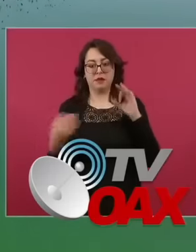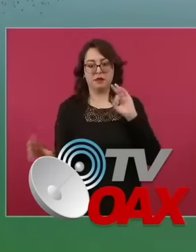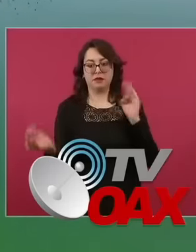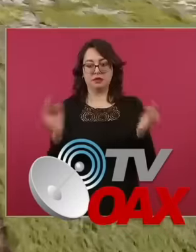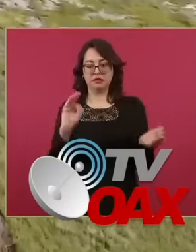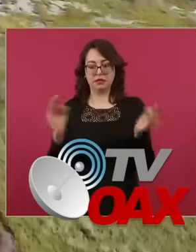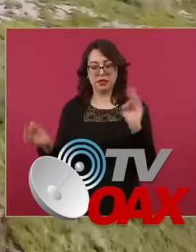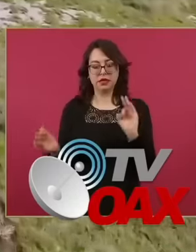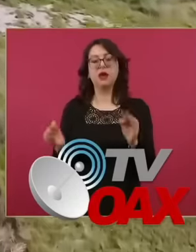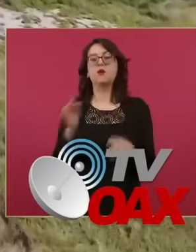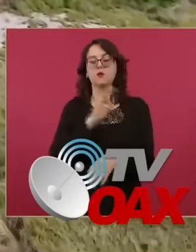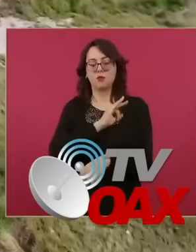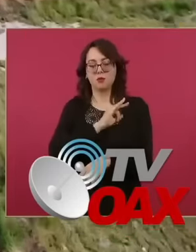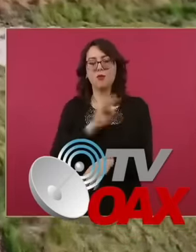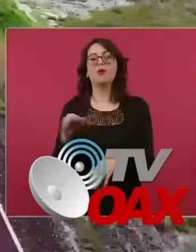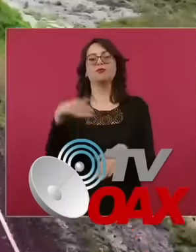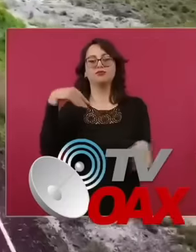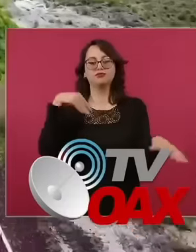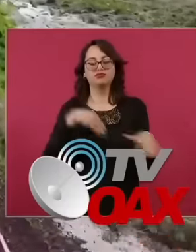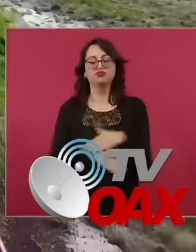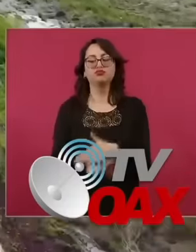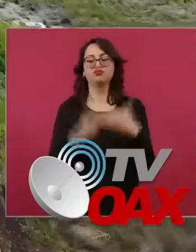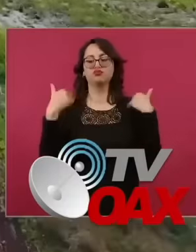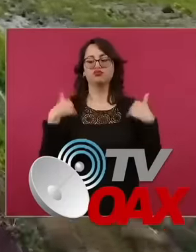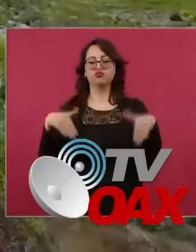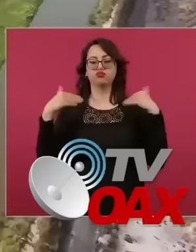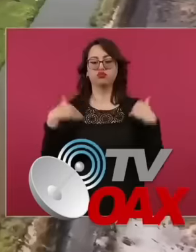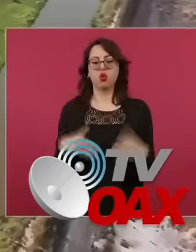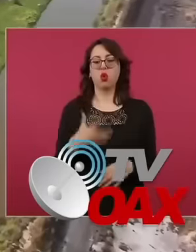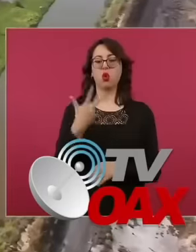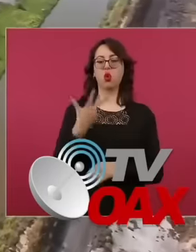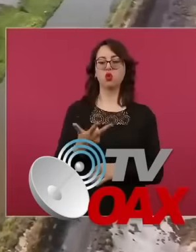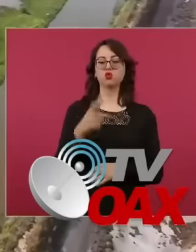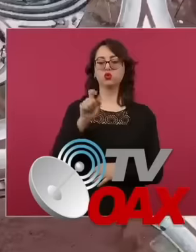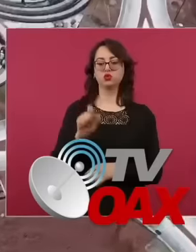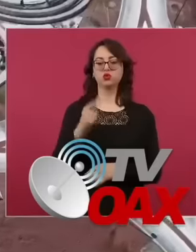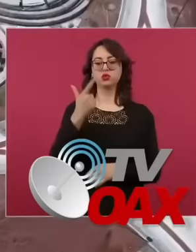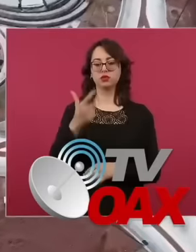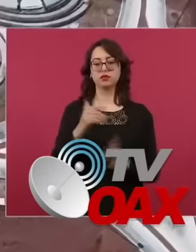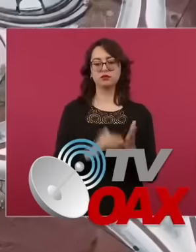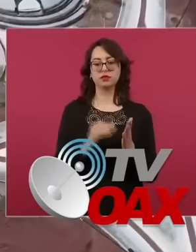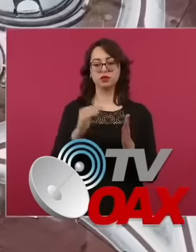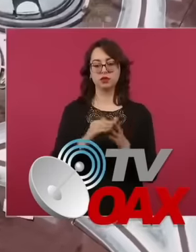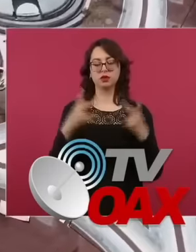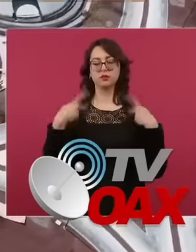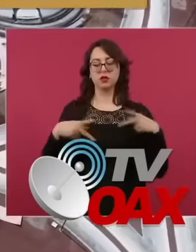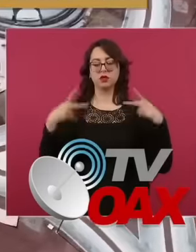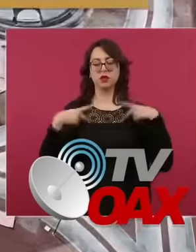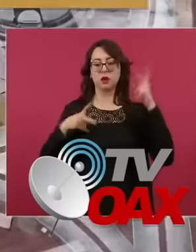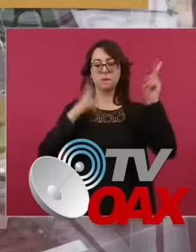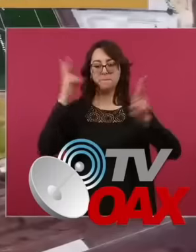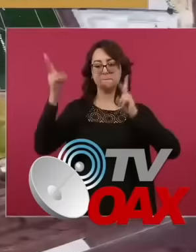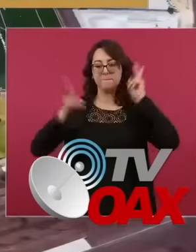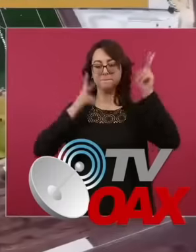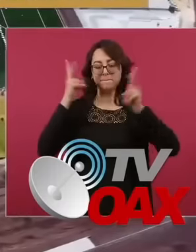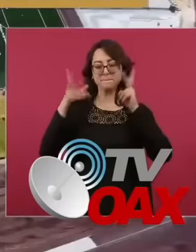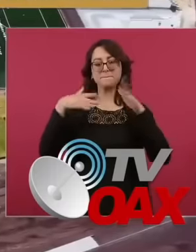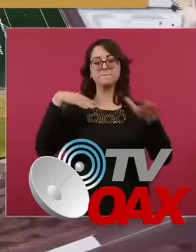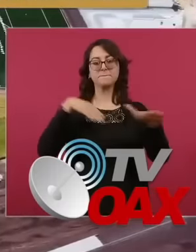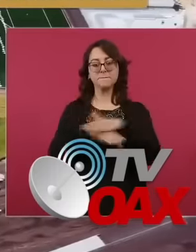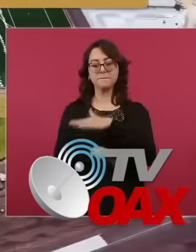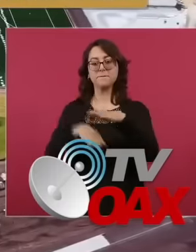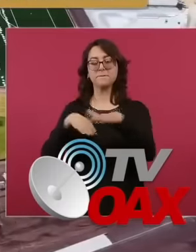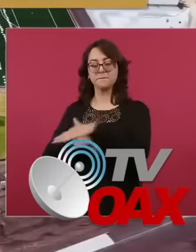ecológico lago et Texcoco podrá recibir cerca de 8.7 millones de visitantes anuales acceder a este espacio les